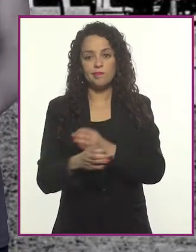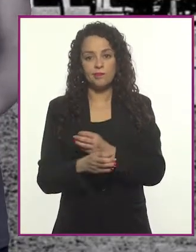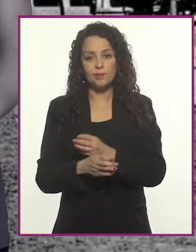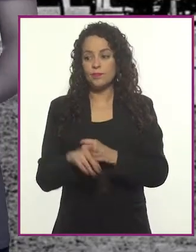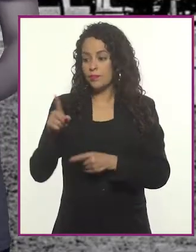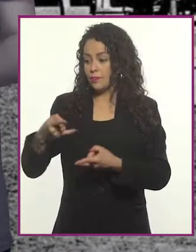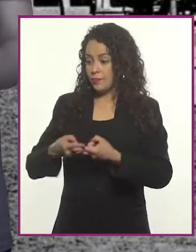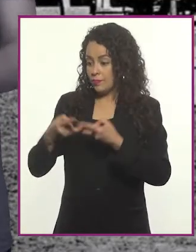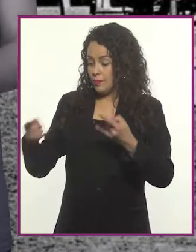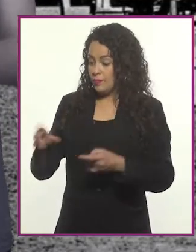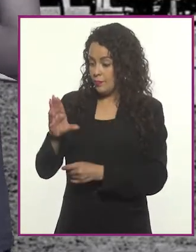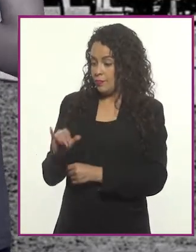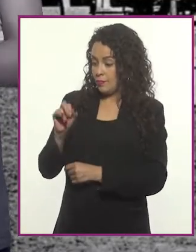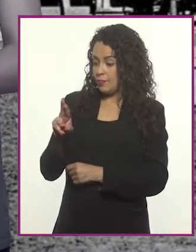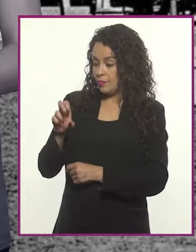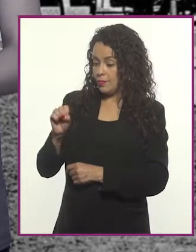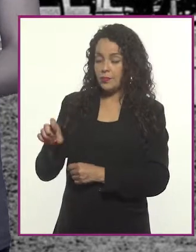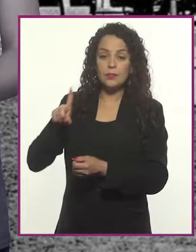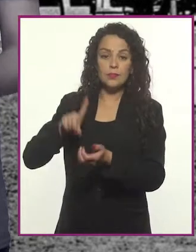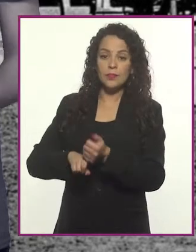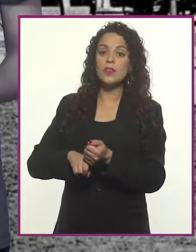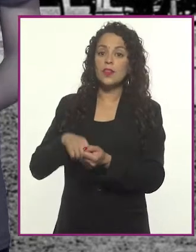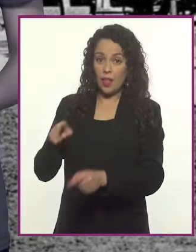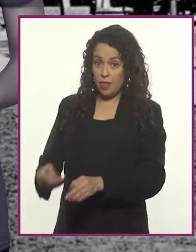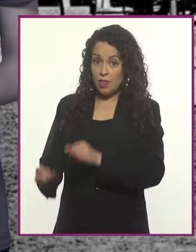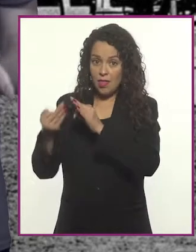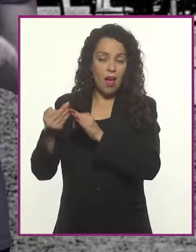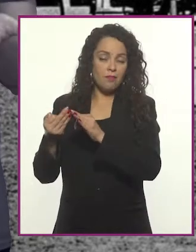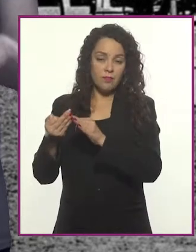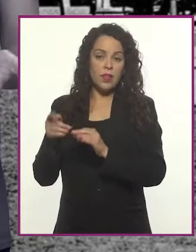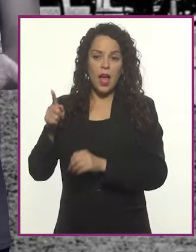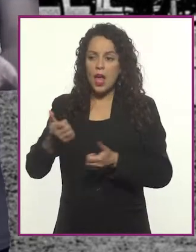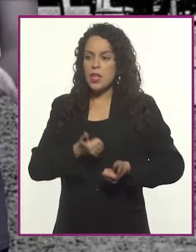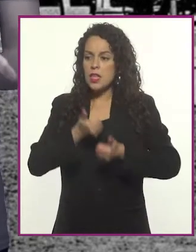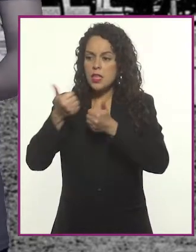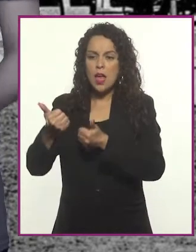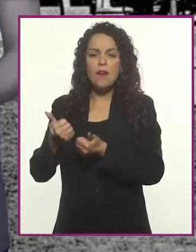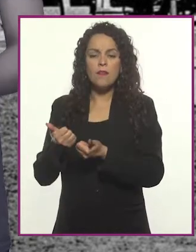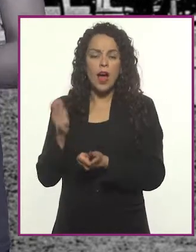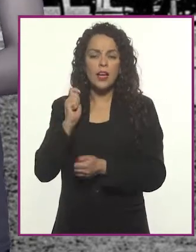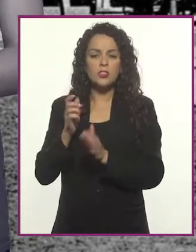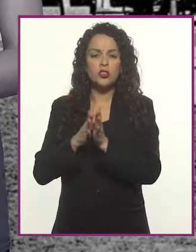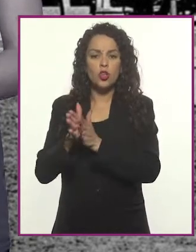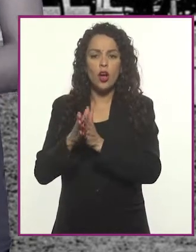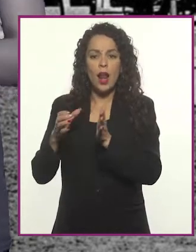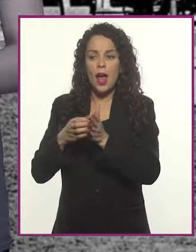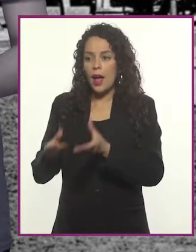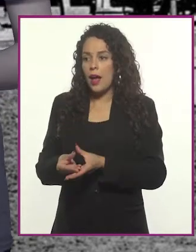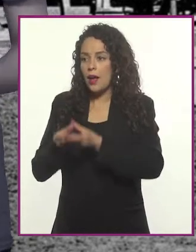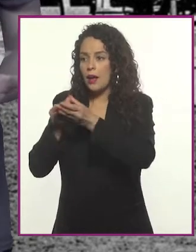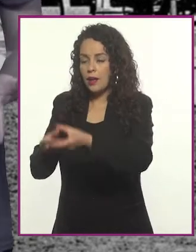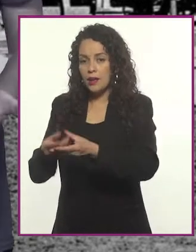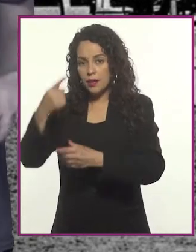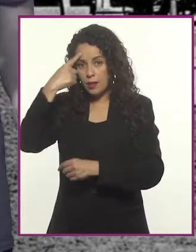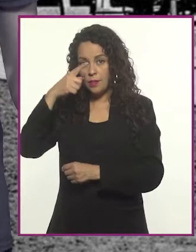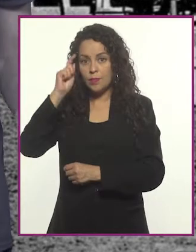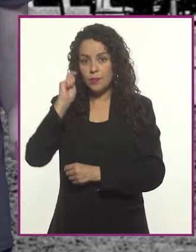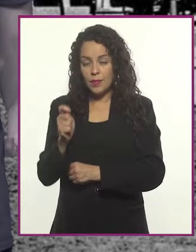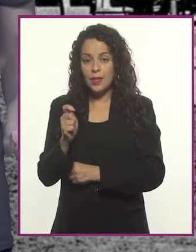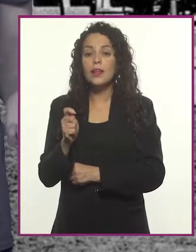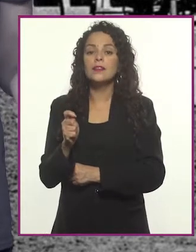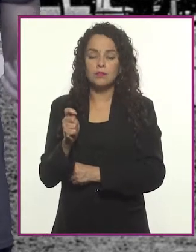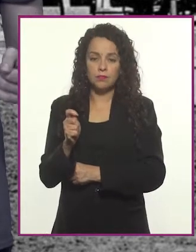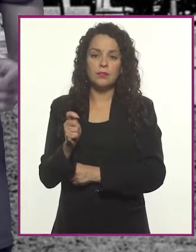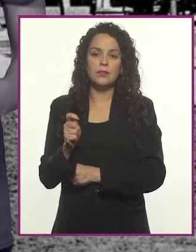cuento Circe sucede de manera indirecta. Mario lleva una caja de chocolates a casa de los Mañara para celebrar un ascenso en el